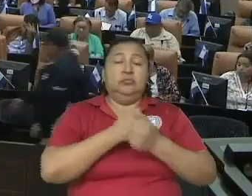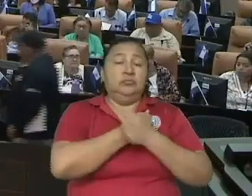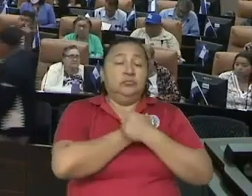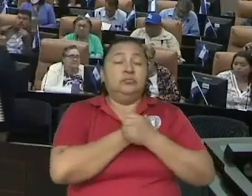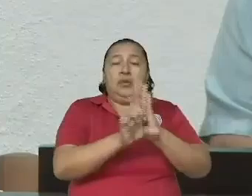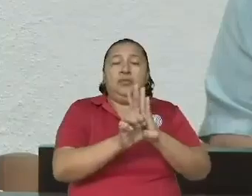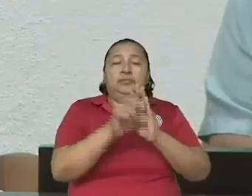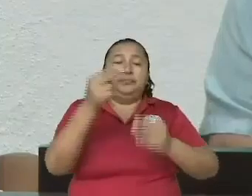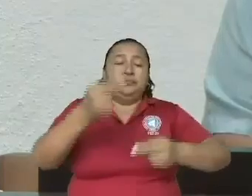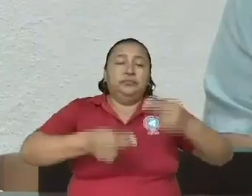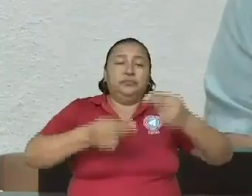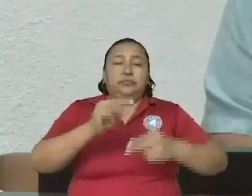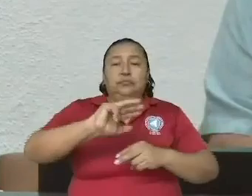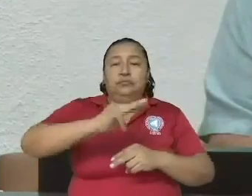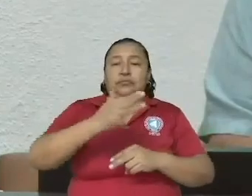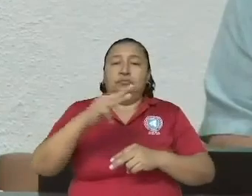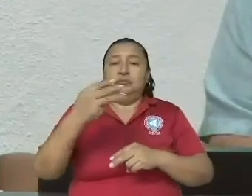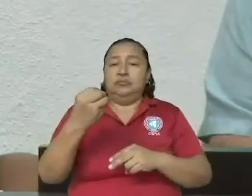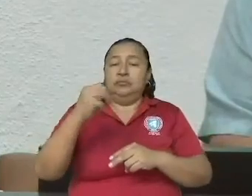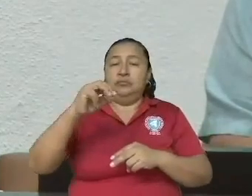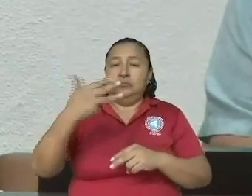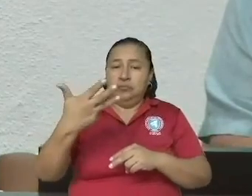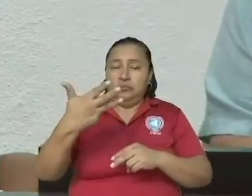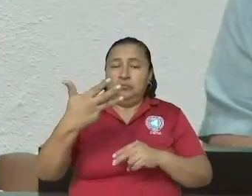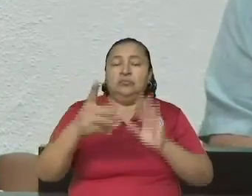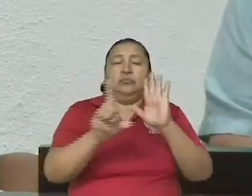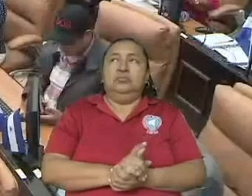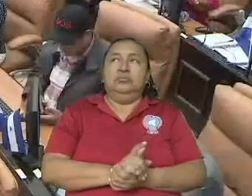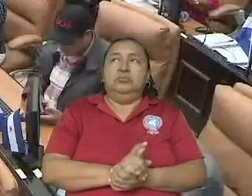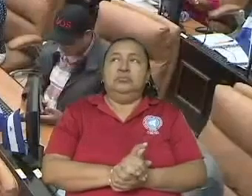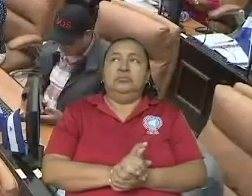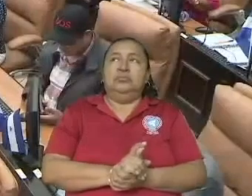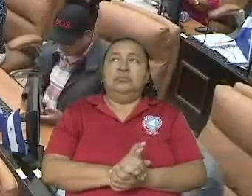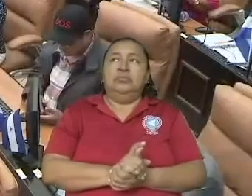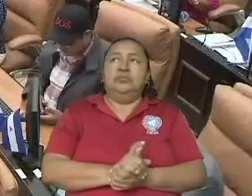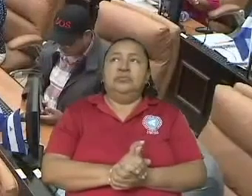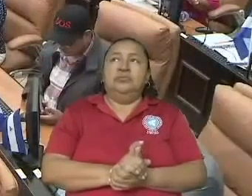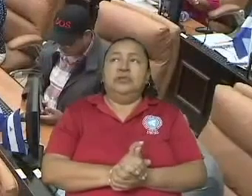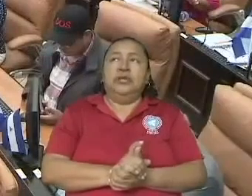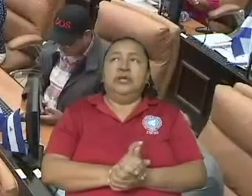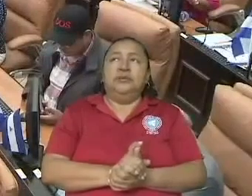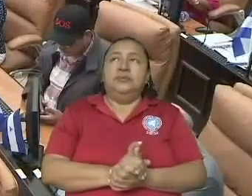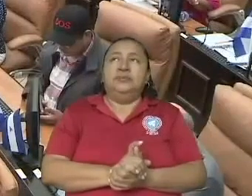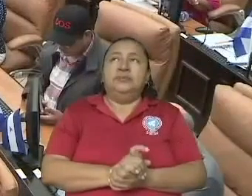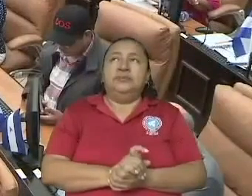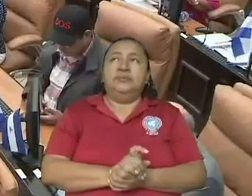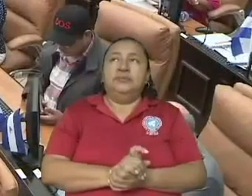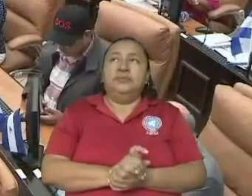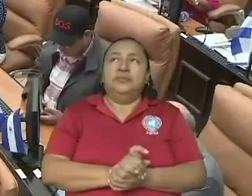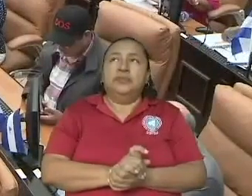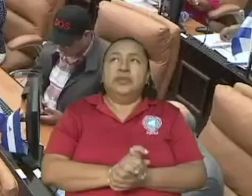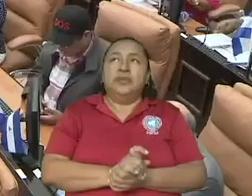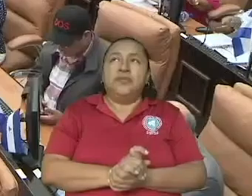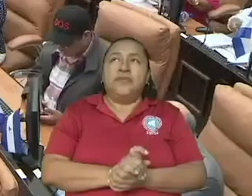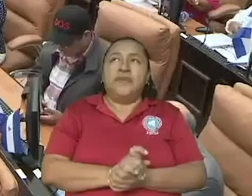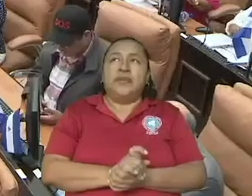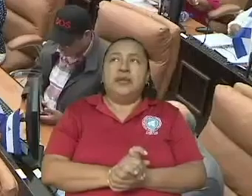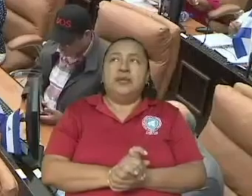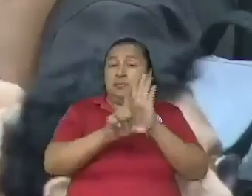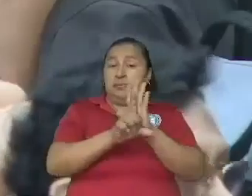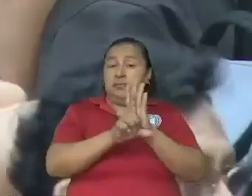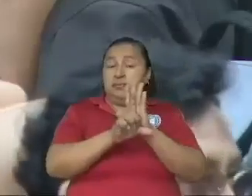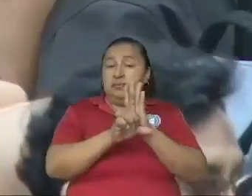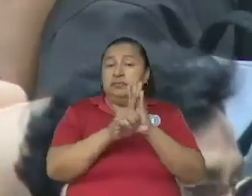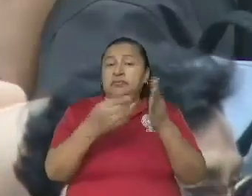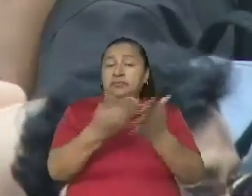ley número 909 ley creadora de la cinemateca nacional esta